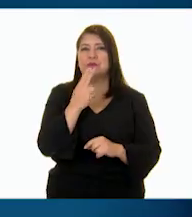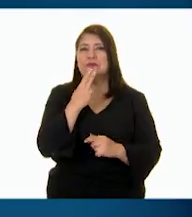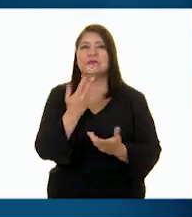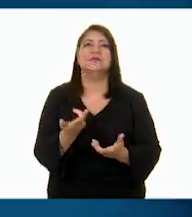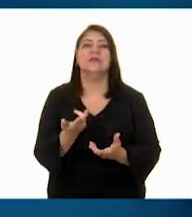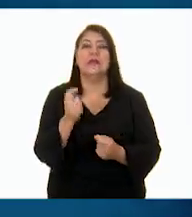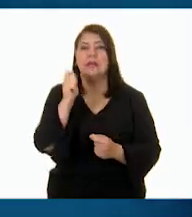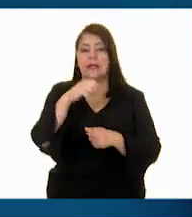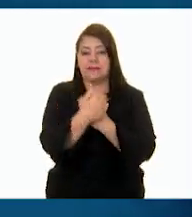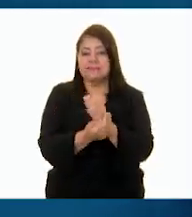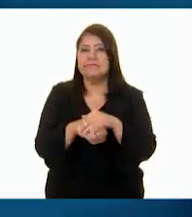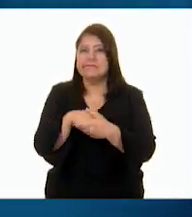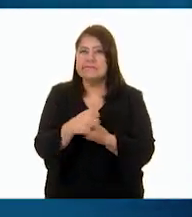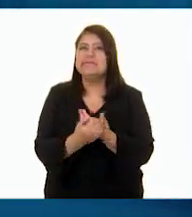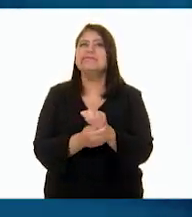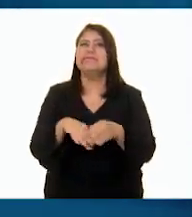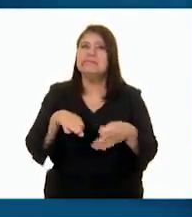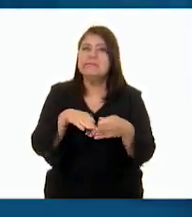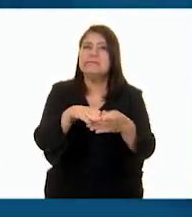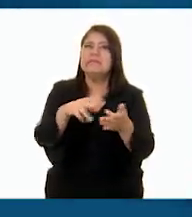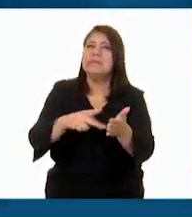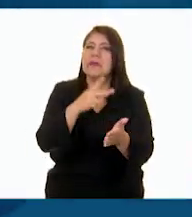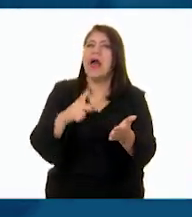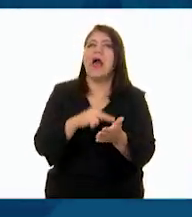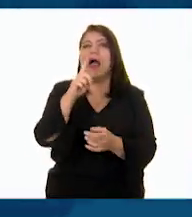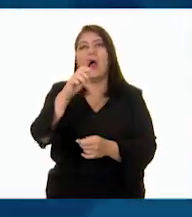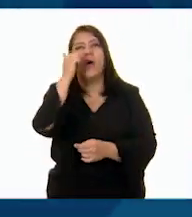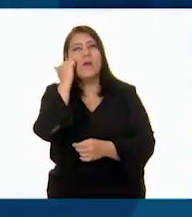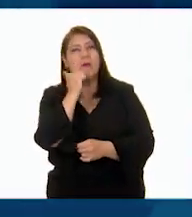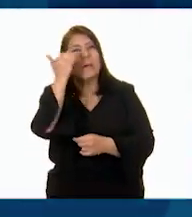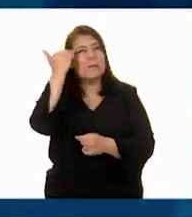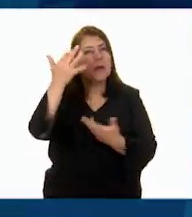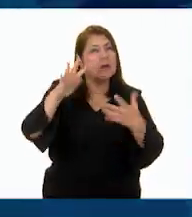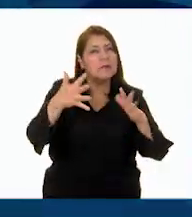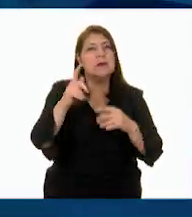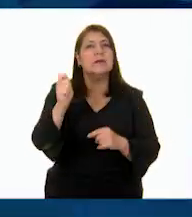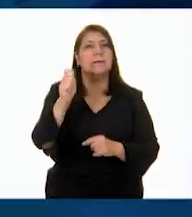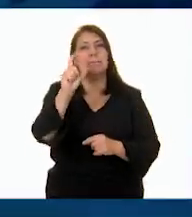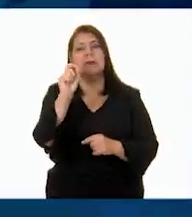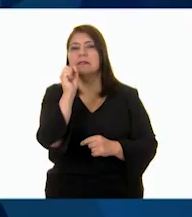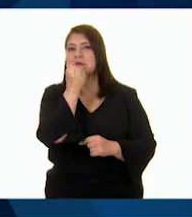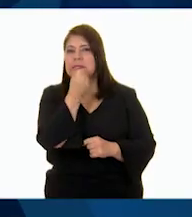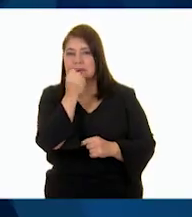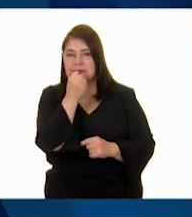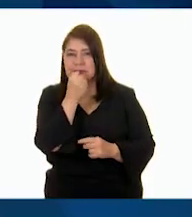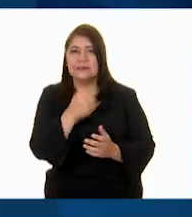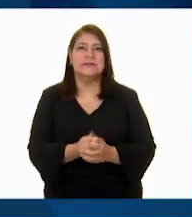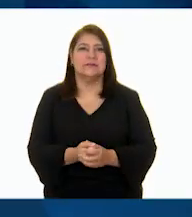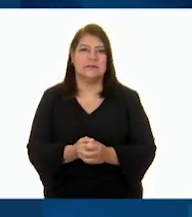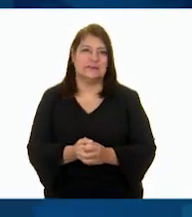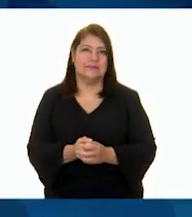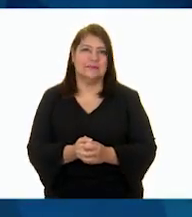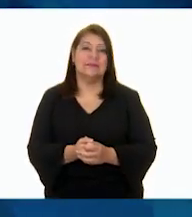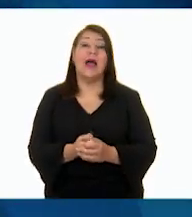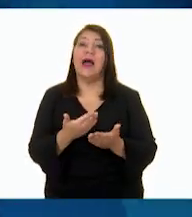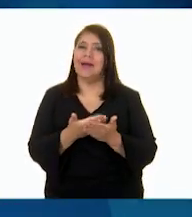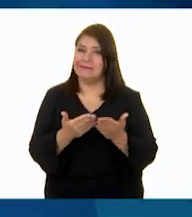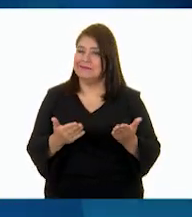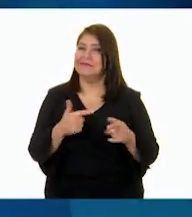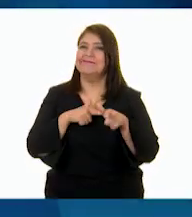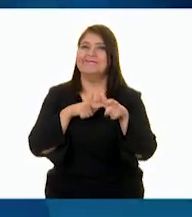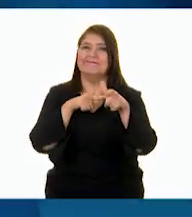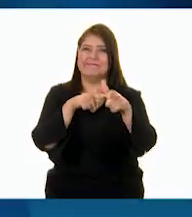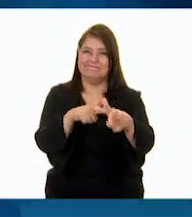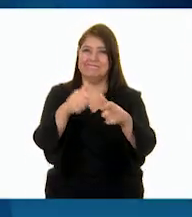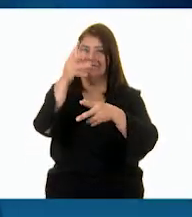cubrebocas. Lava tus manos frecuentemente con agua y con jabón, por lo menos durante 20 segundos. Ahora